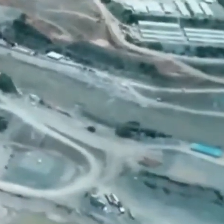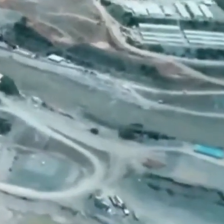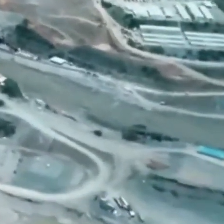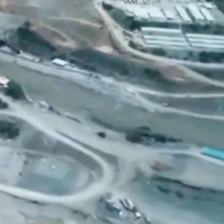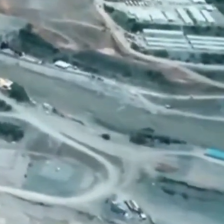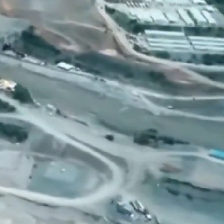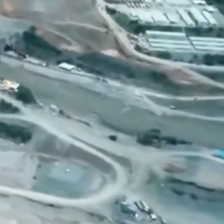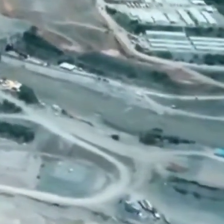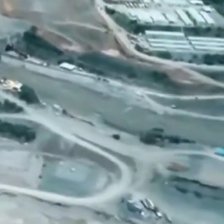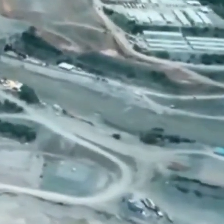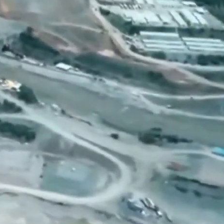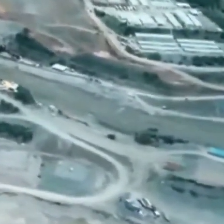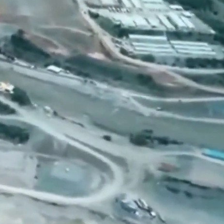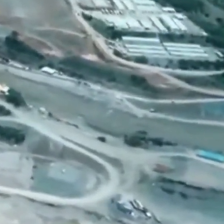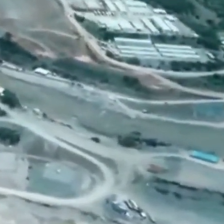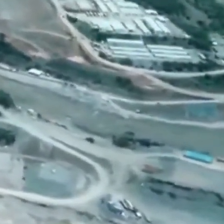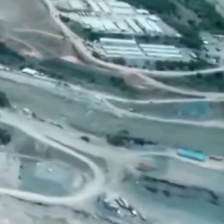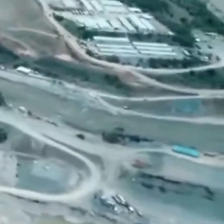encontramos